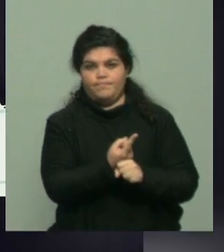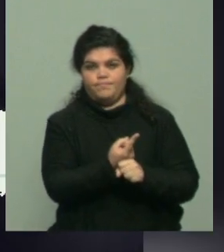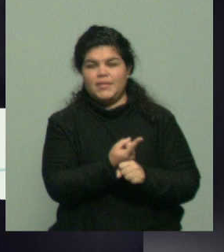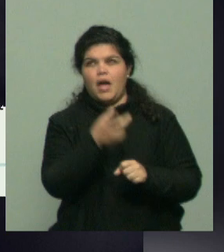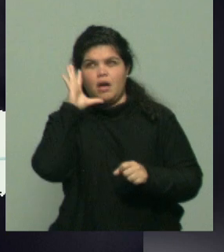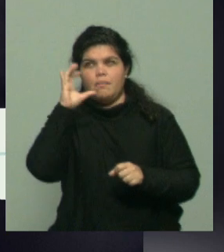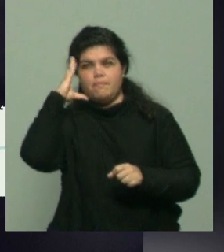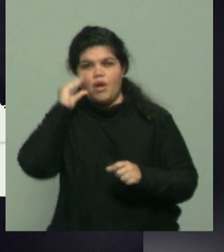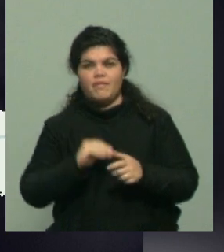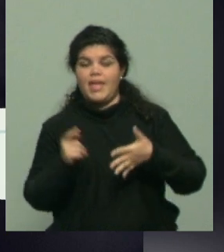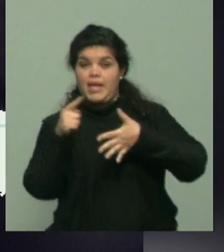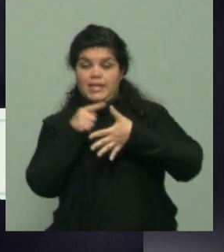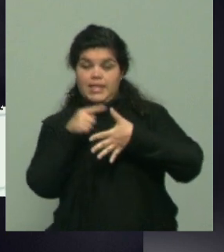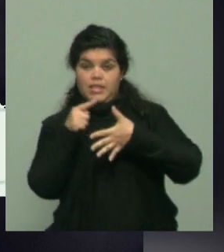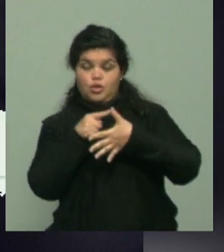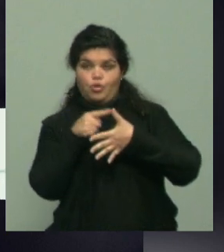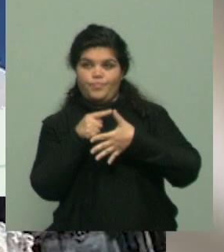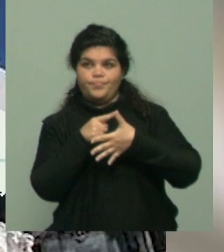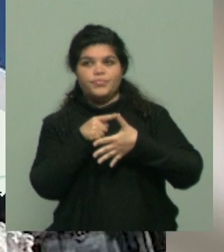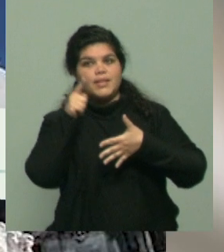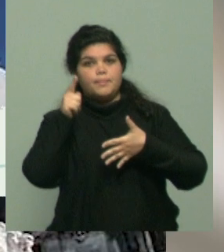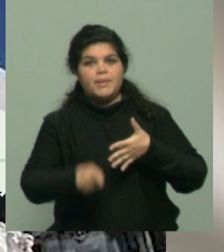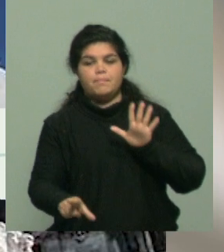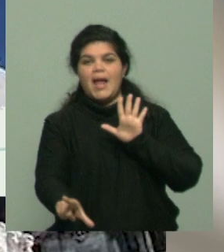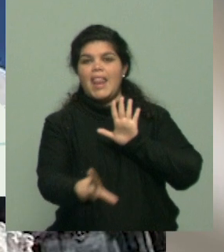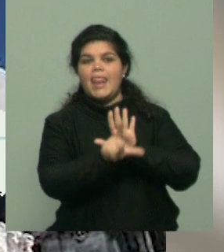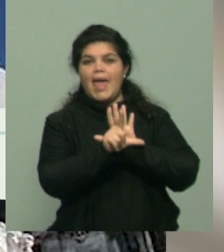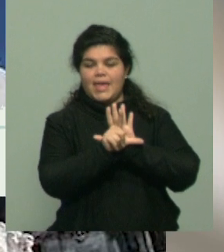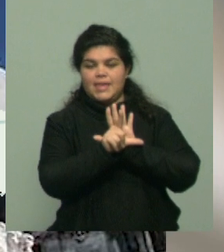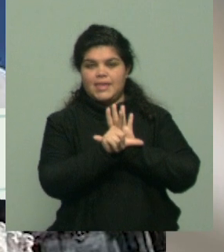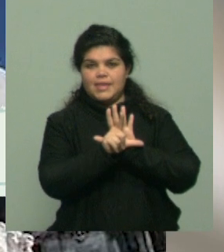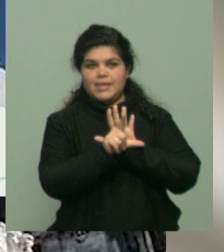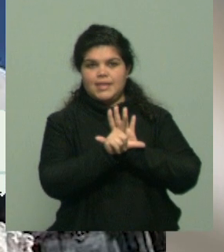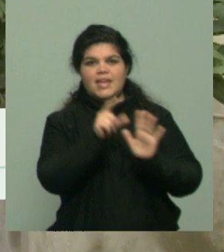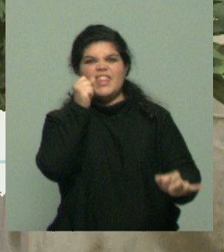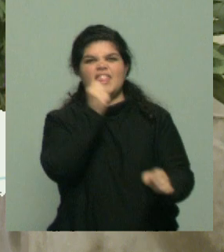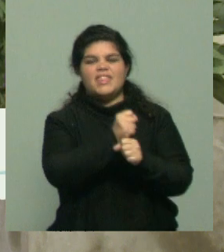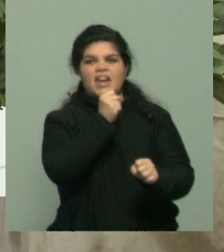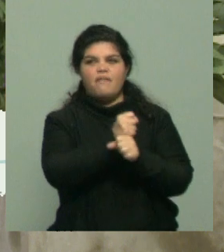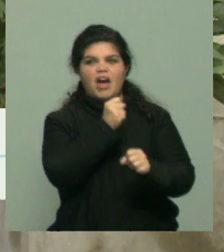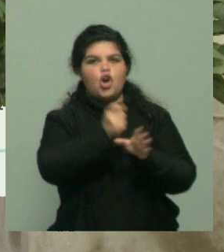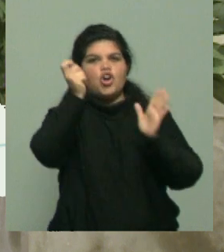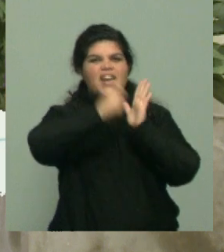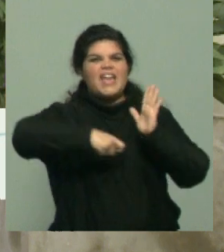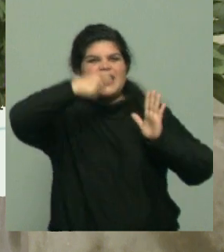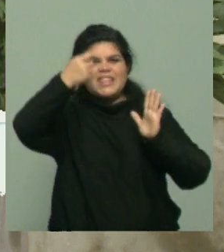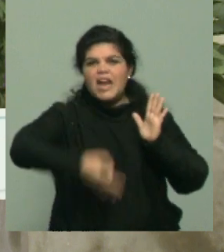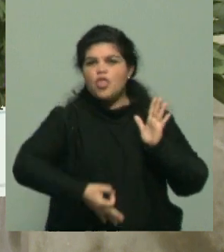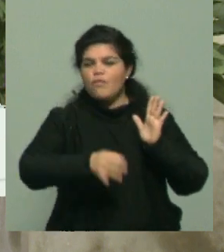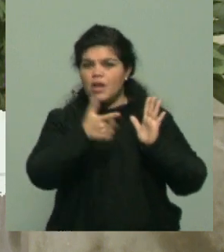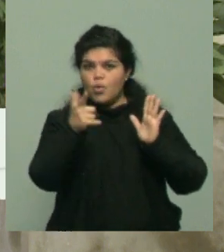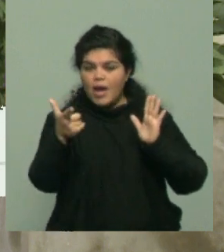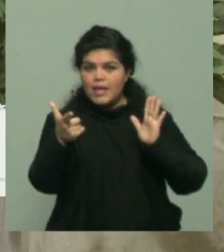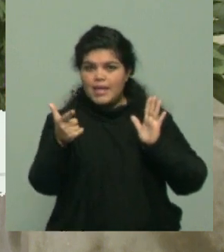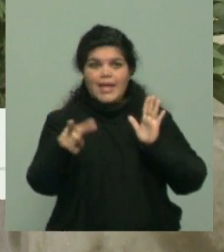el capítulo laboral de la ley de bases se derogan todas las leyes que sancionan el empleo no registrado o deficientemente registrado,